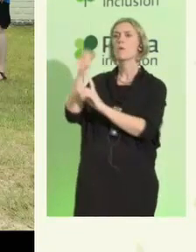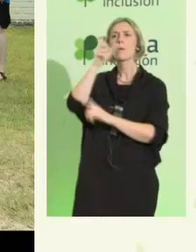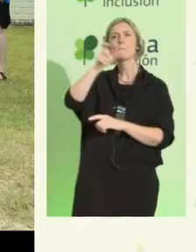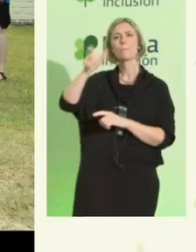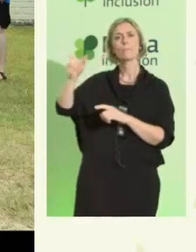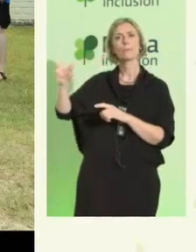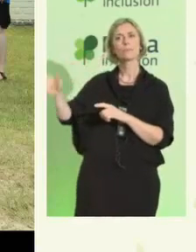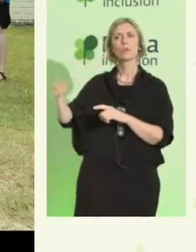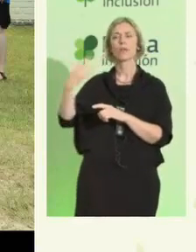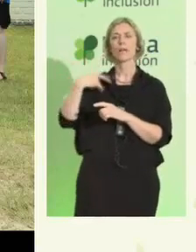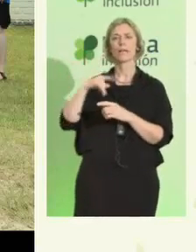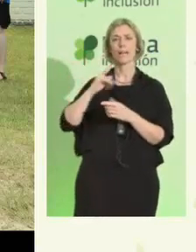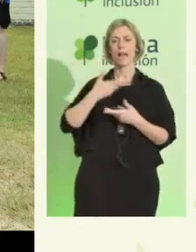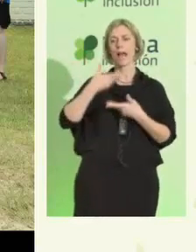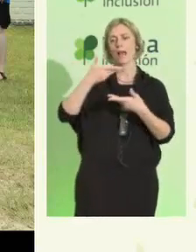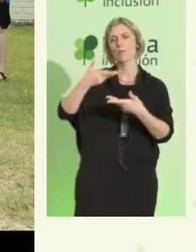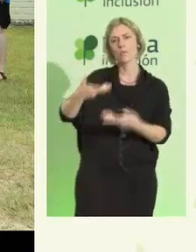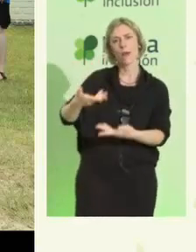Tyrone